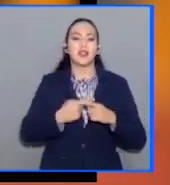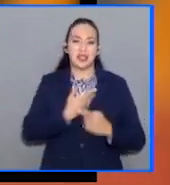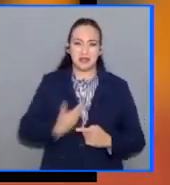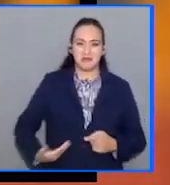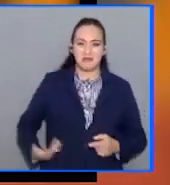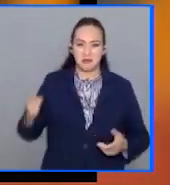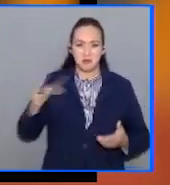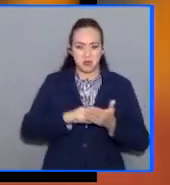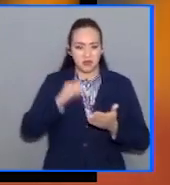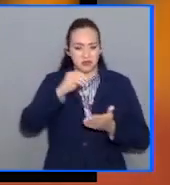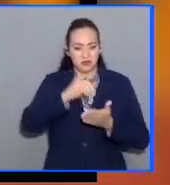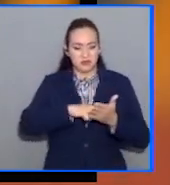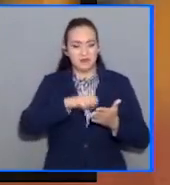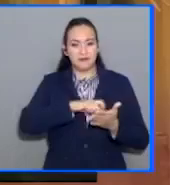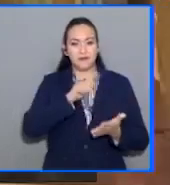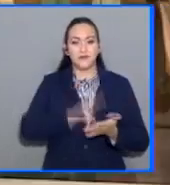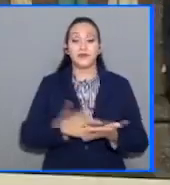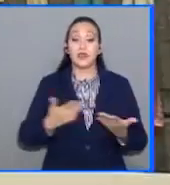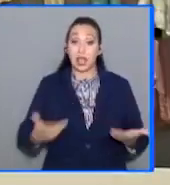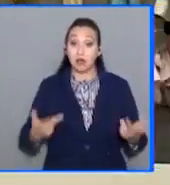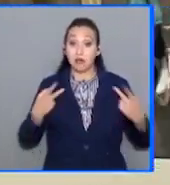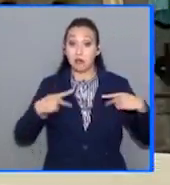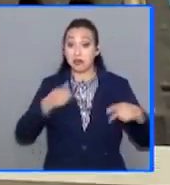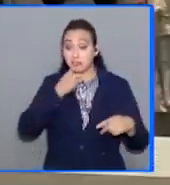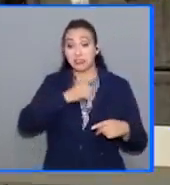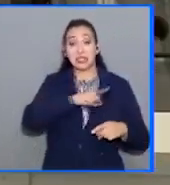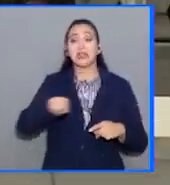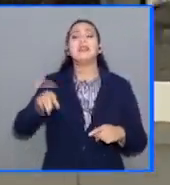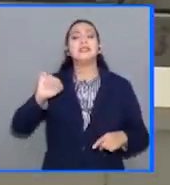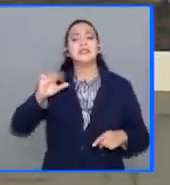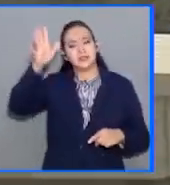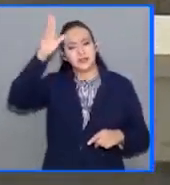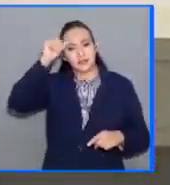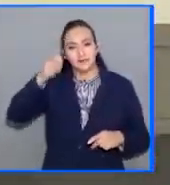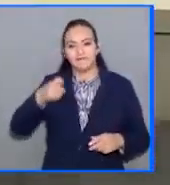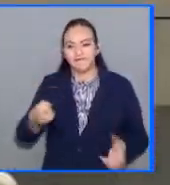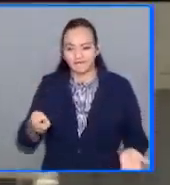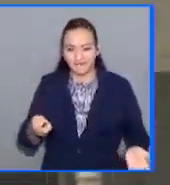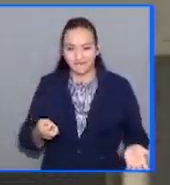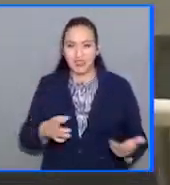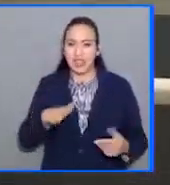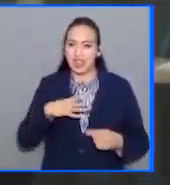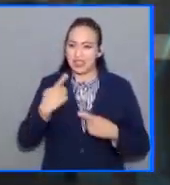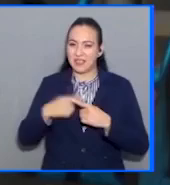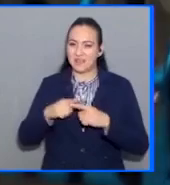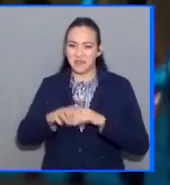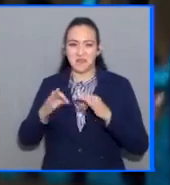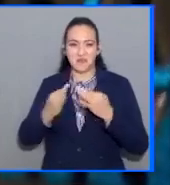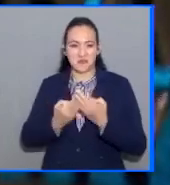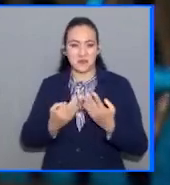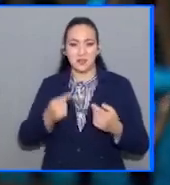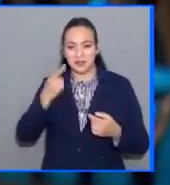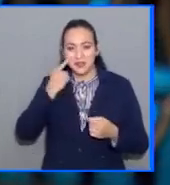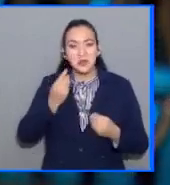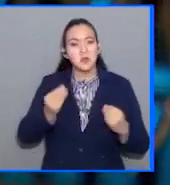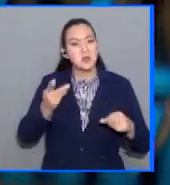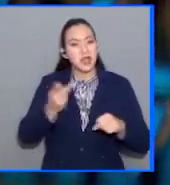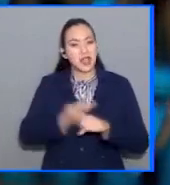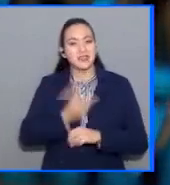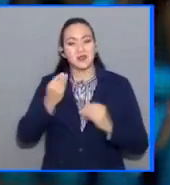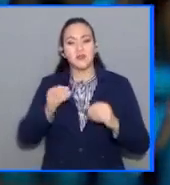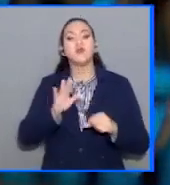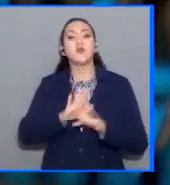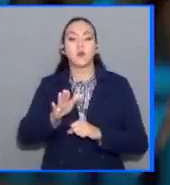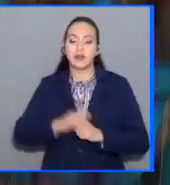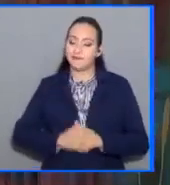Dicho populismo penal, consideró, se manifiesta de muchas formas, pero la más recurrente es que tiene que haber nuevos